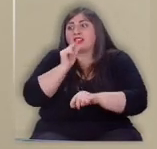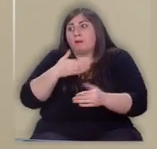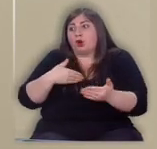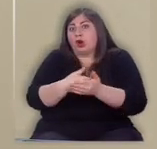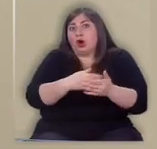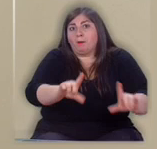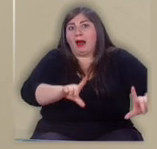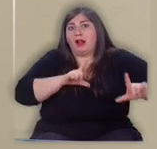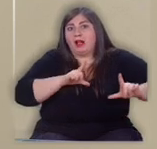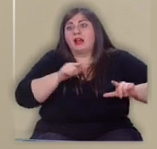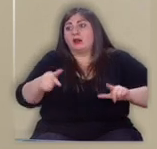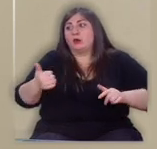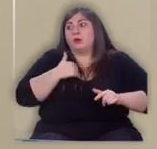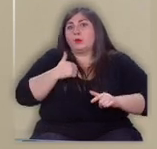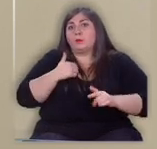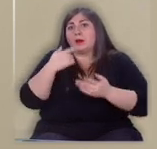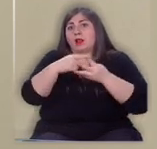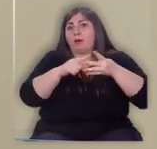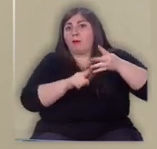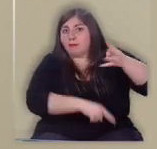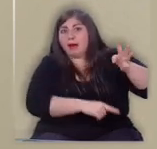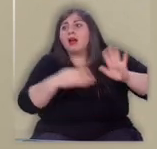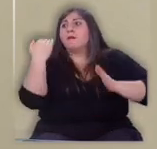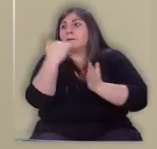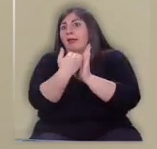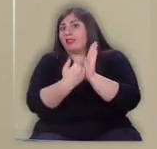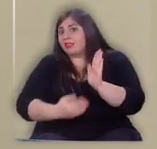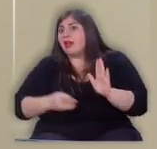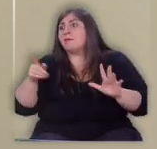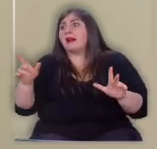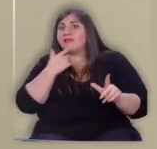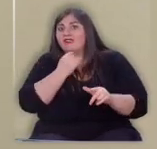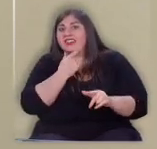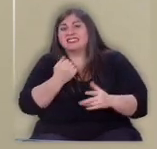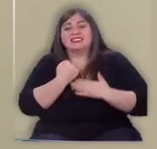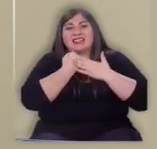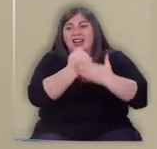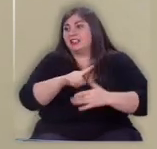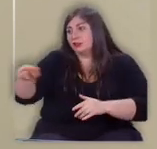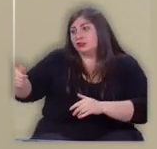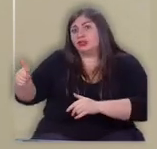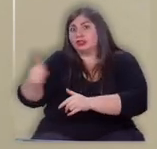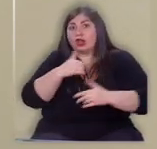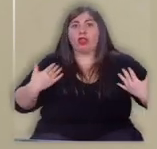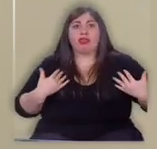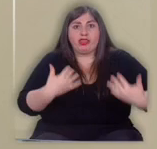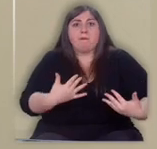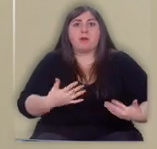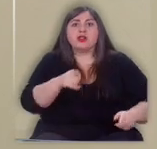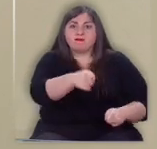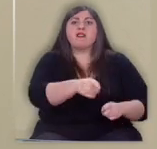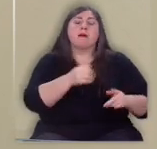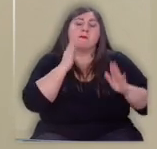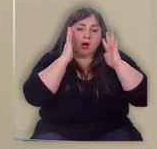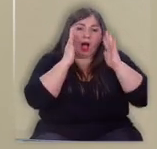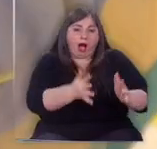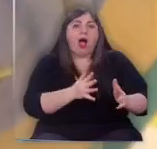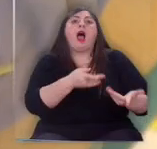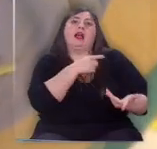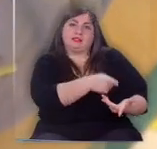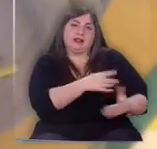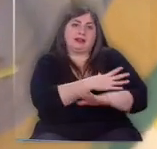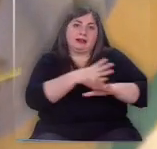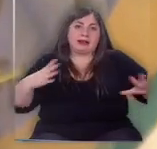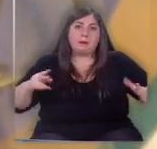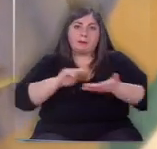y que cumplieran los requisitos mencionados como una medida para poder facilitar que estén todos disponibles y completamente abocados a esta